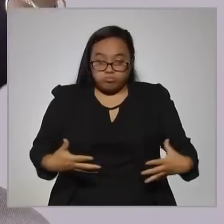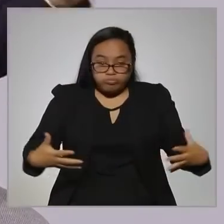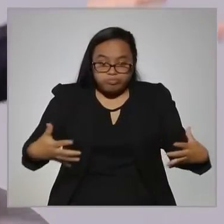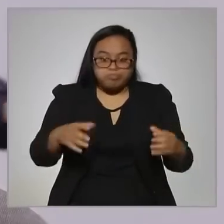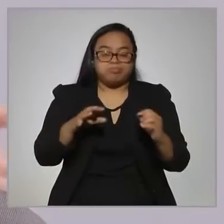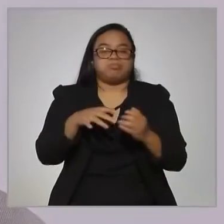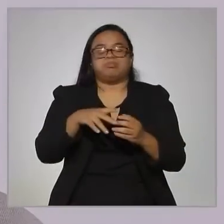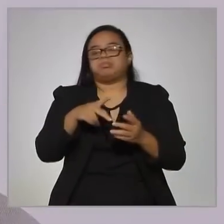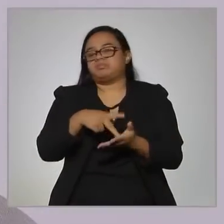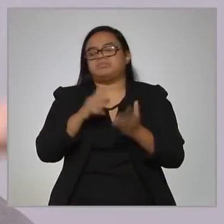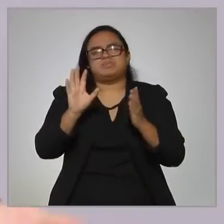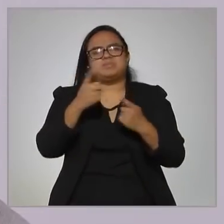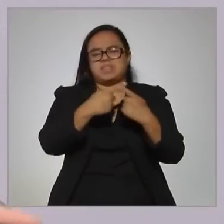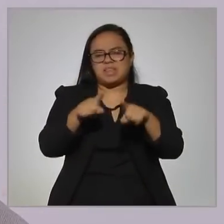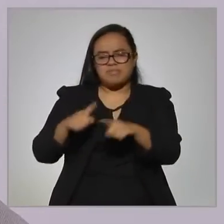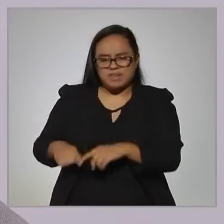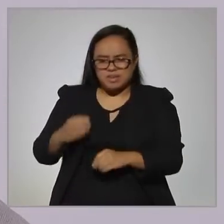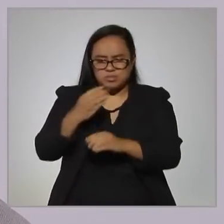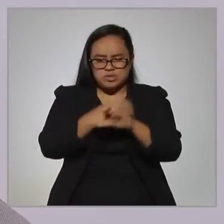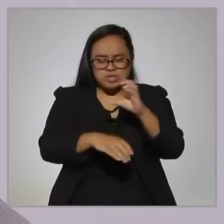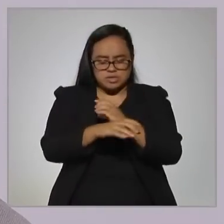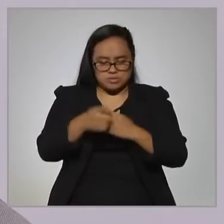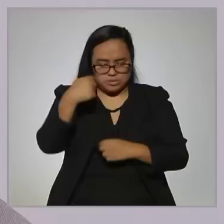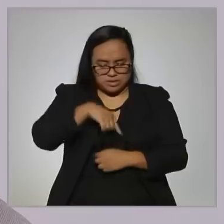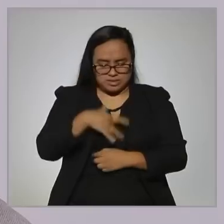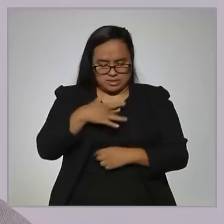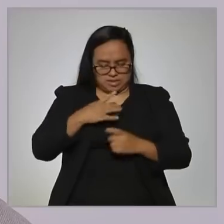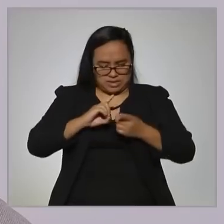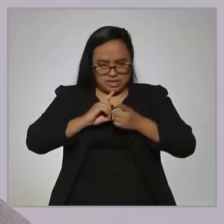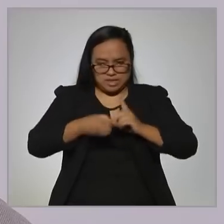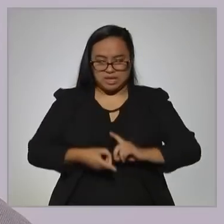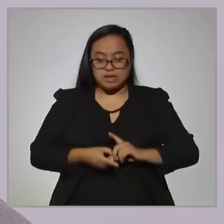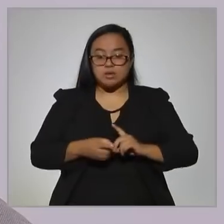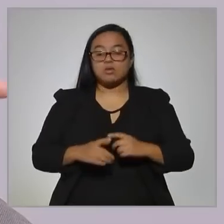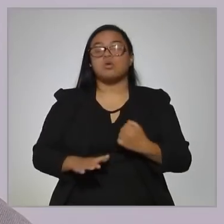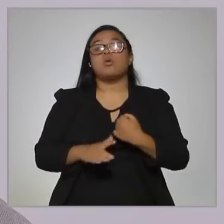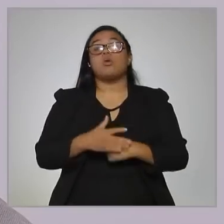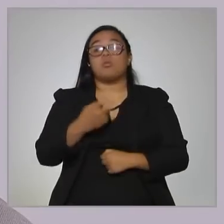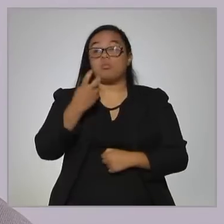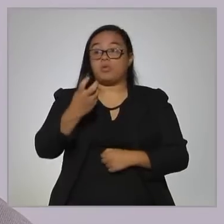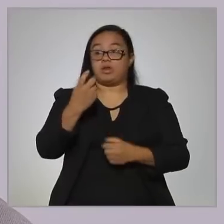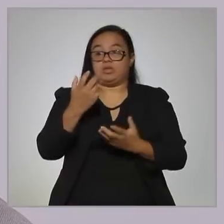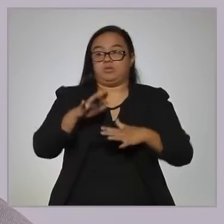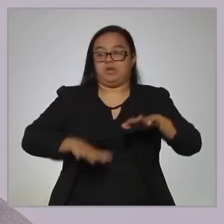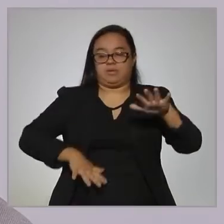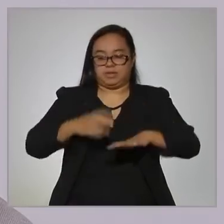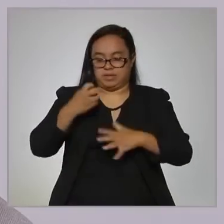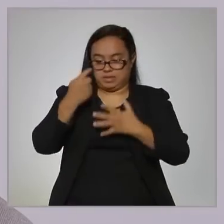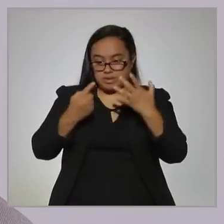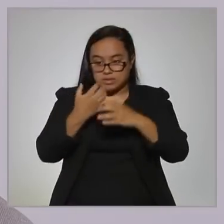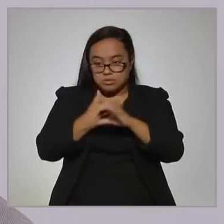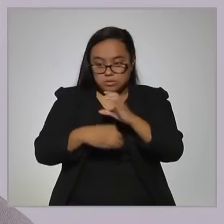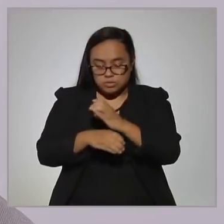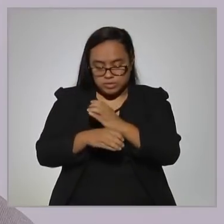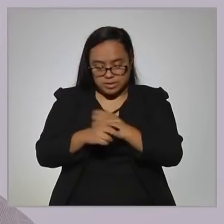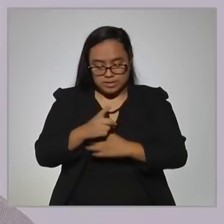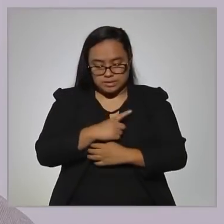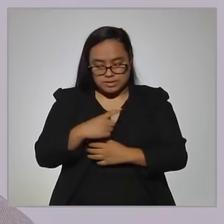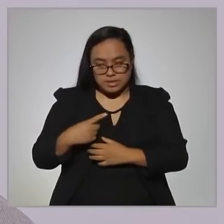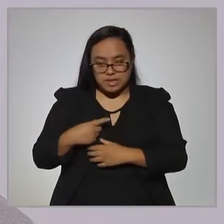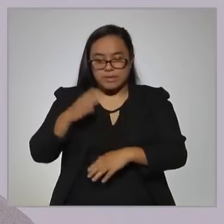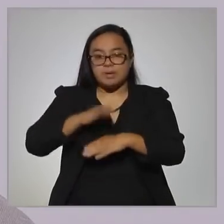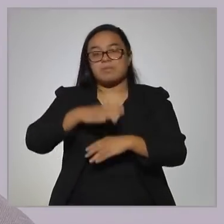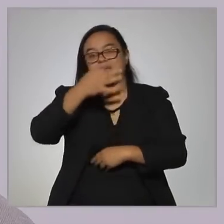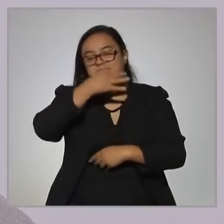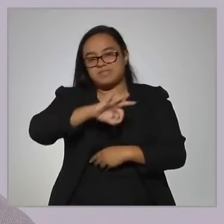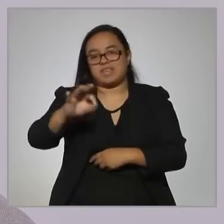esperabas. No sé, hay muchas cosas que te pueden deprimir. Yo creo que por eso, para contrarrestar todas estas cosas, pues hay que hacer más fiestas, Y ¿no?